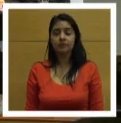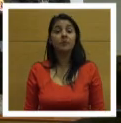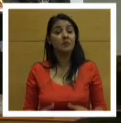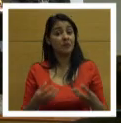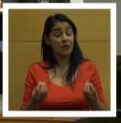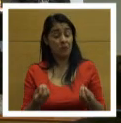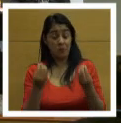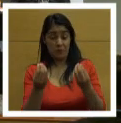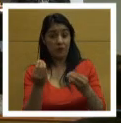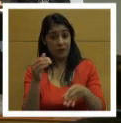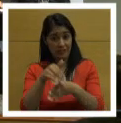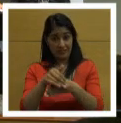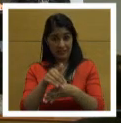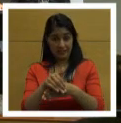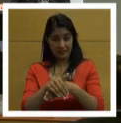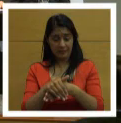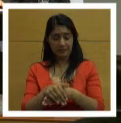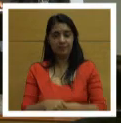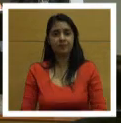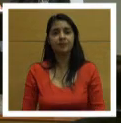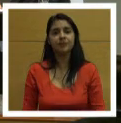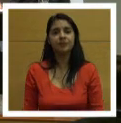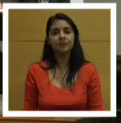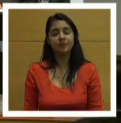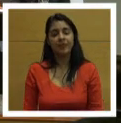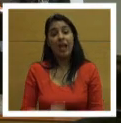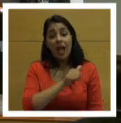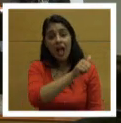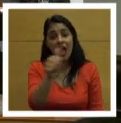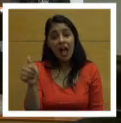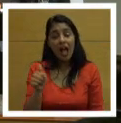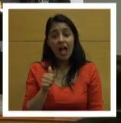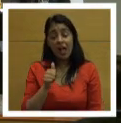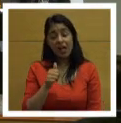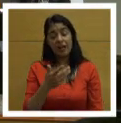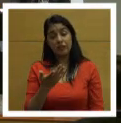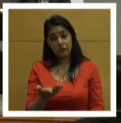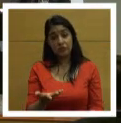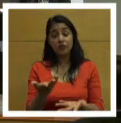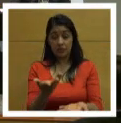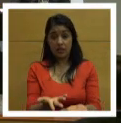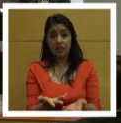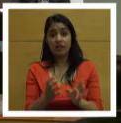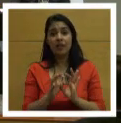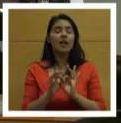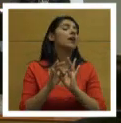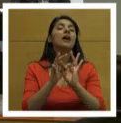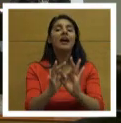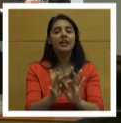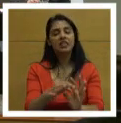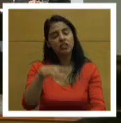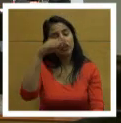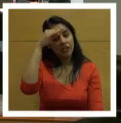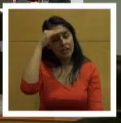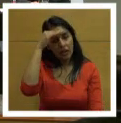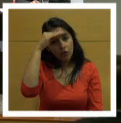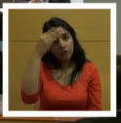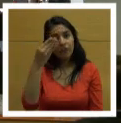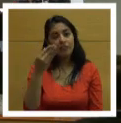Bueno, muy buenas tardes a todos los asistentes, agradeciendo la confianza,